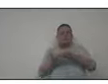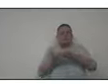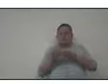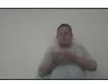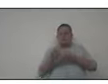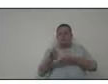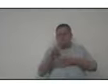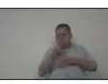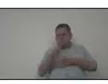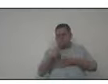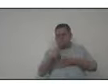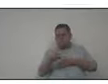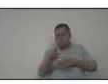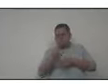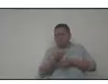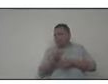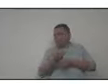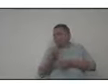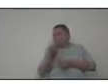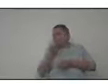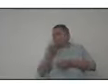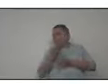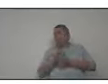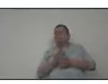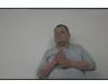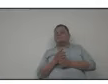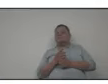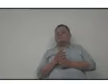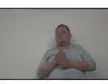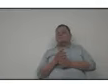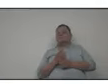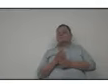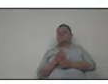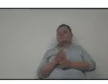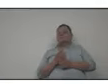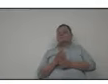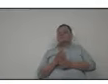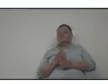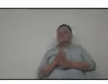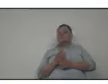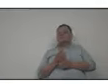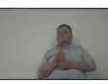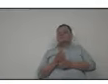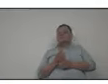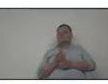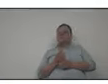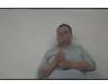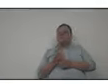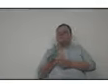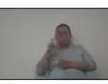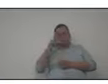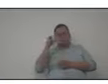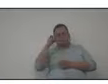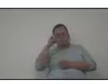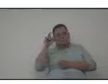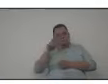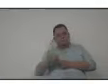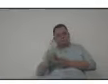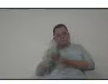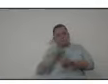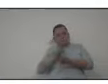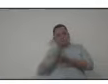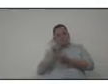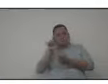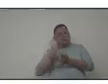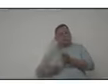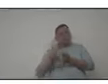los medicamentos, utilícenlos, eso mejora la salud. Sí, eso fue uno de los grandes retos y encuentros que hicimos